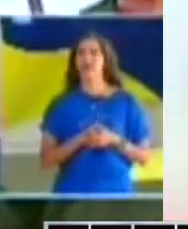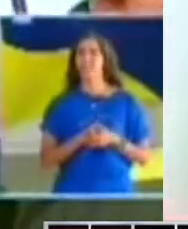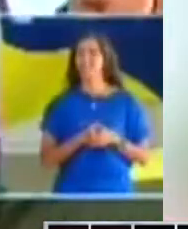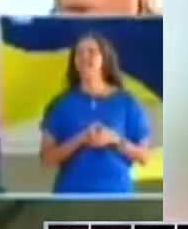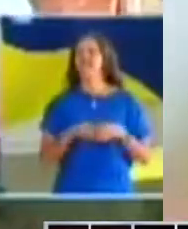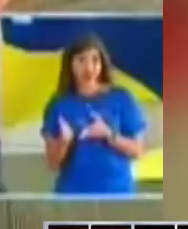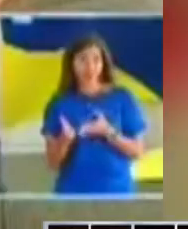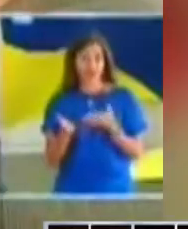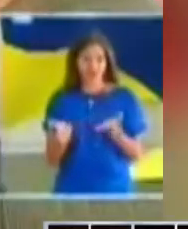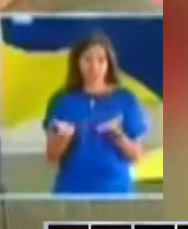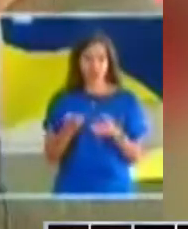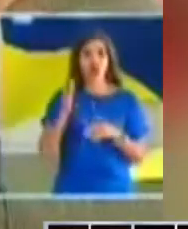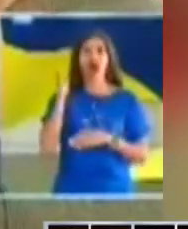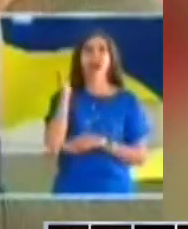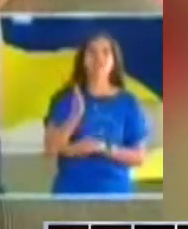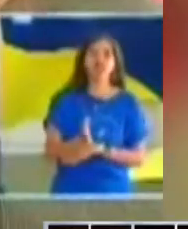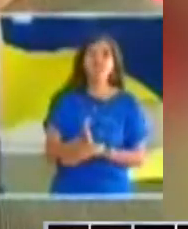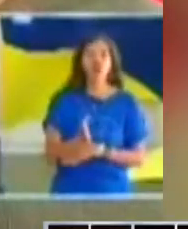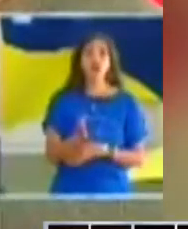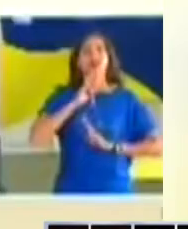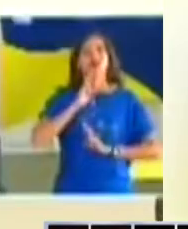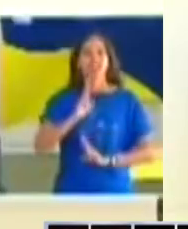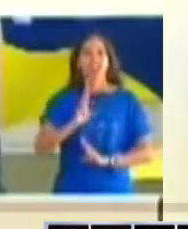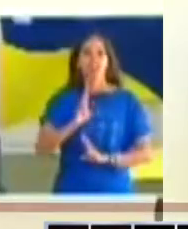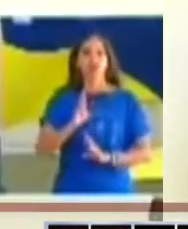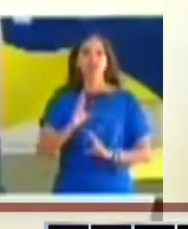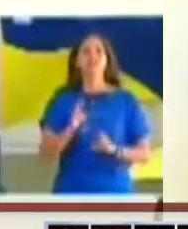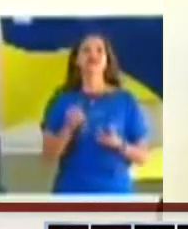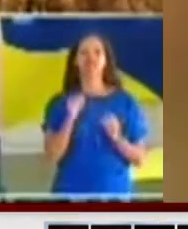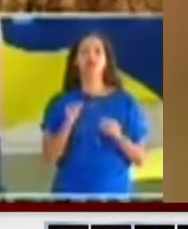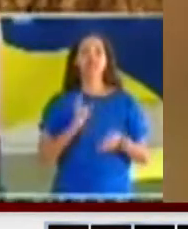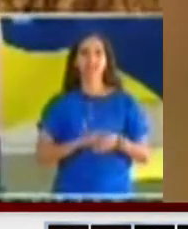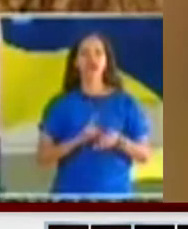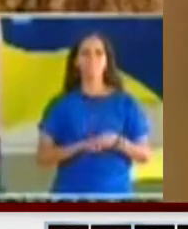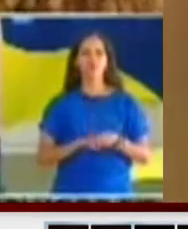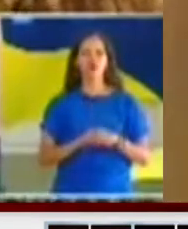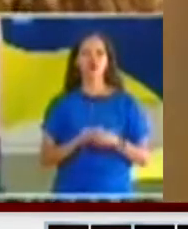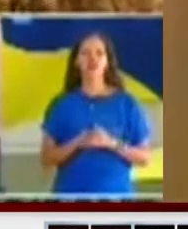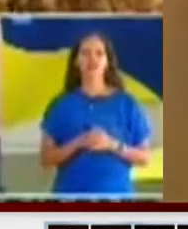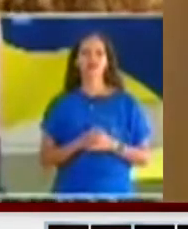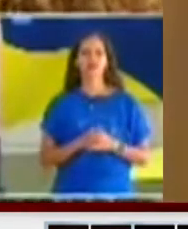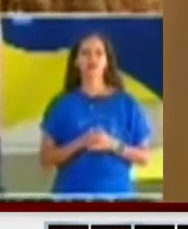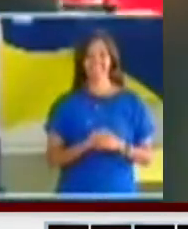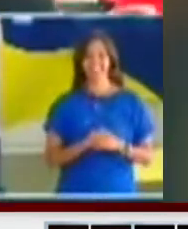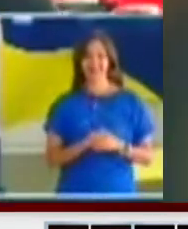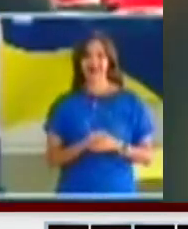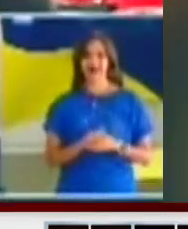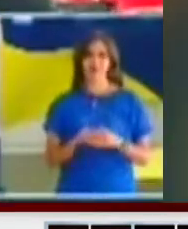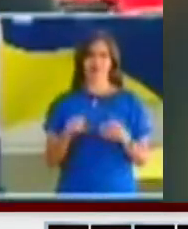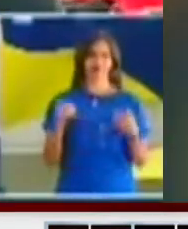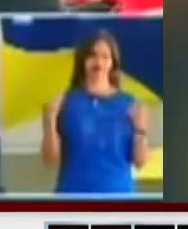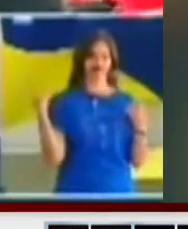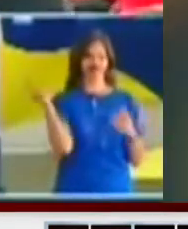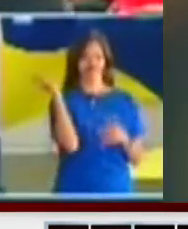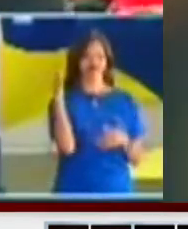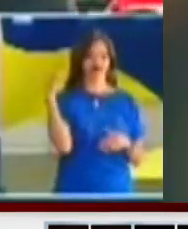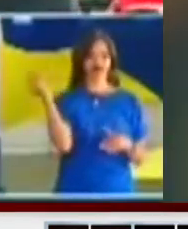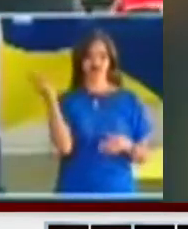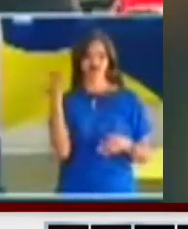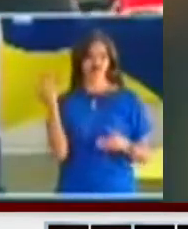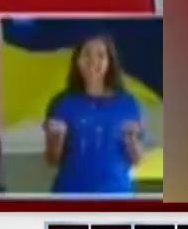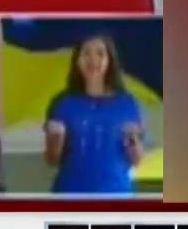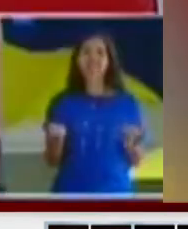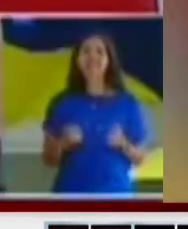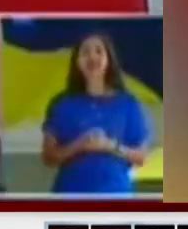Tibisay Lucena, Tarek William Saab, Elías Jawa, Iris Varela, Néstor Reverol, Sergio Rivero, Carlos Pérez,